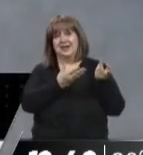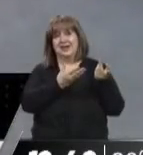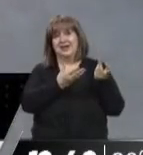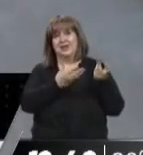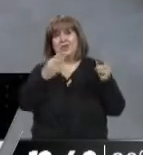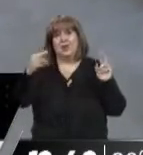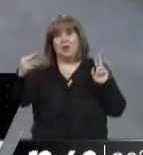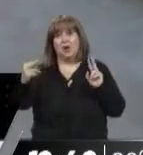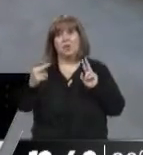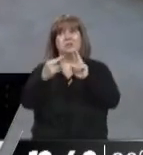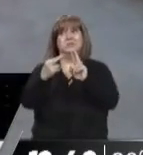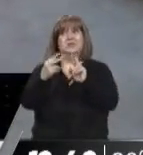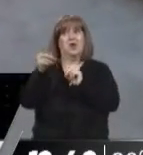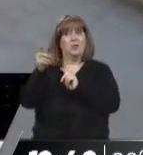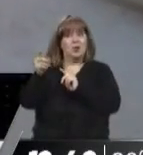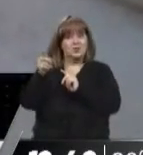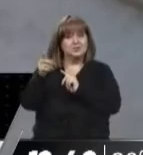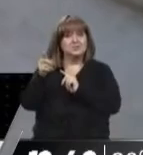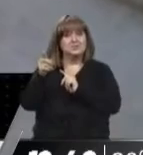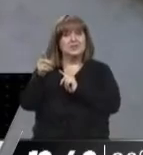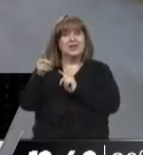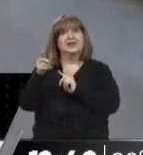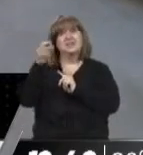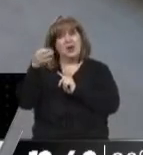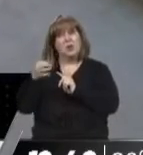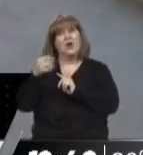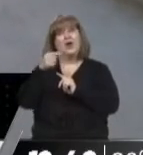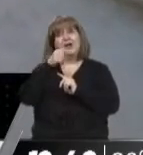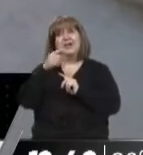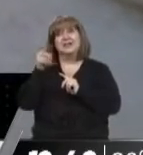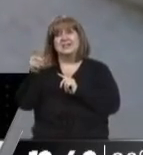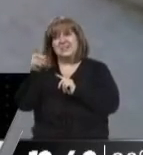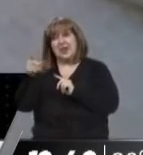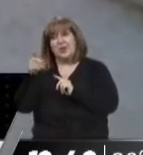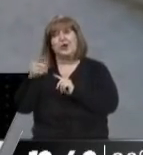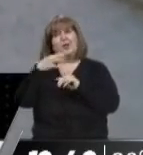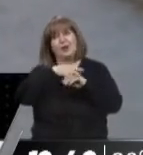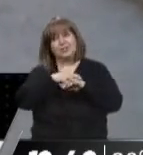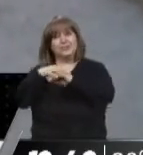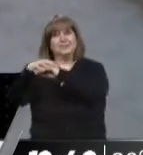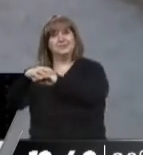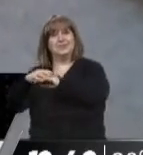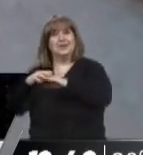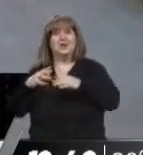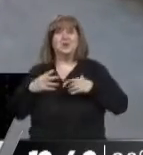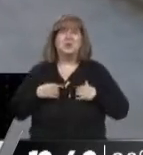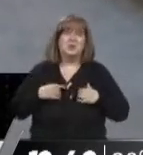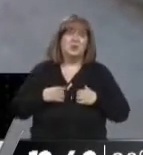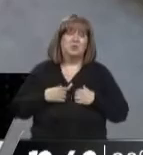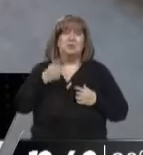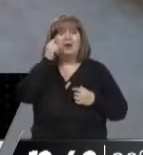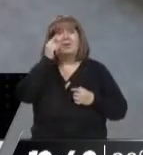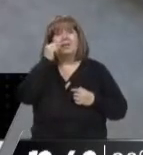al encontrarse con vos, se iba a ir con vos. Yo ni enterada estaba de eso. No sabés cómo me enojé con mi papá en ese